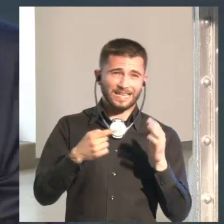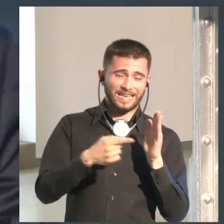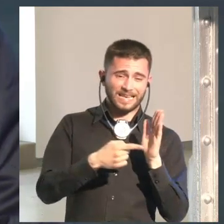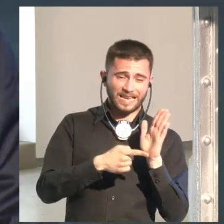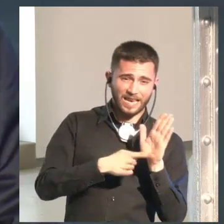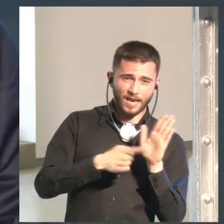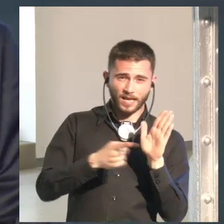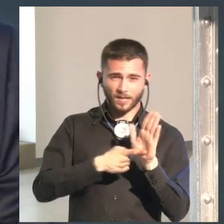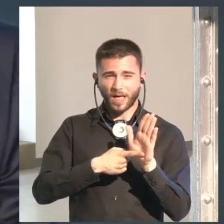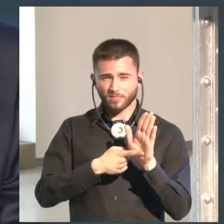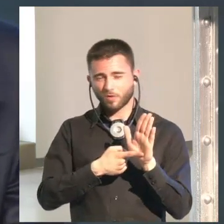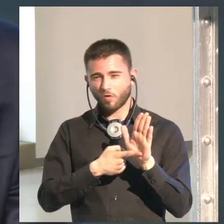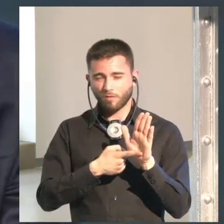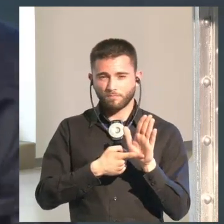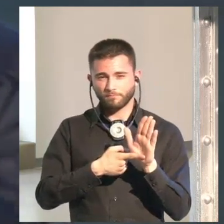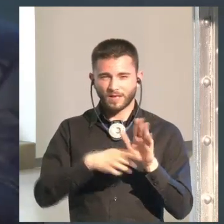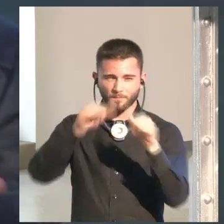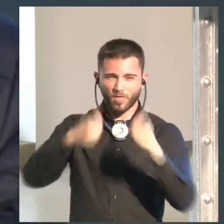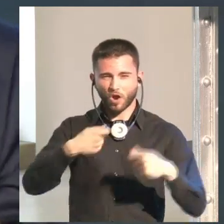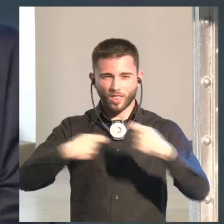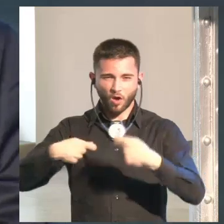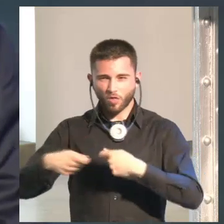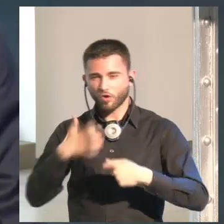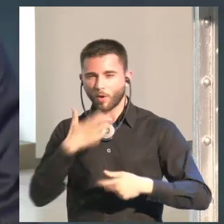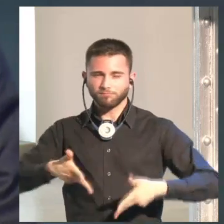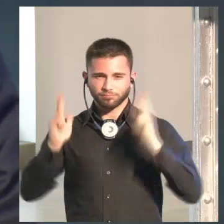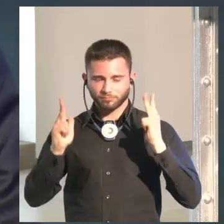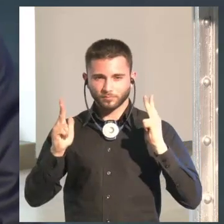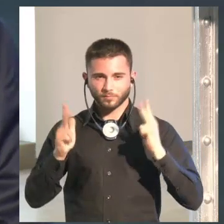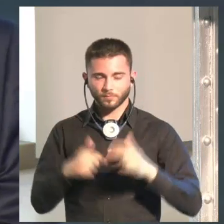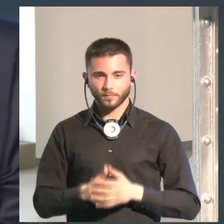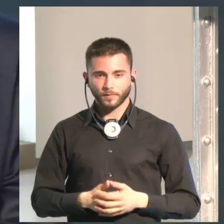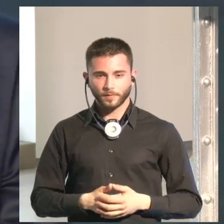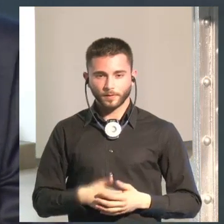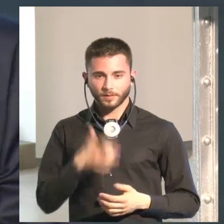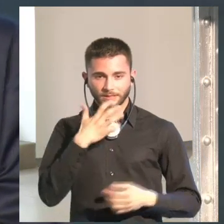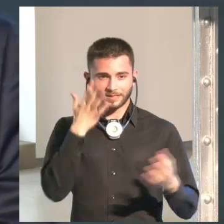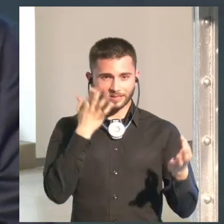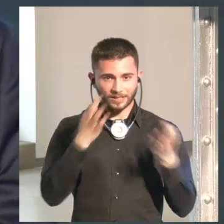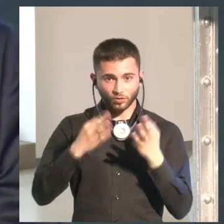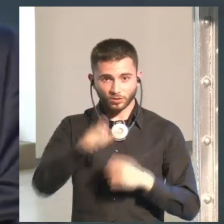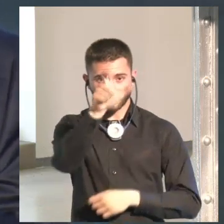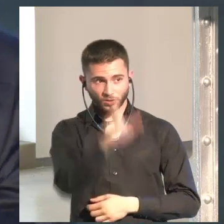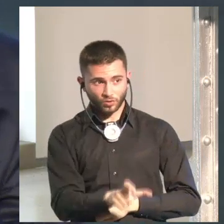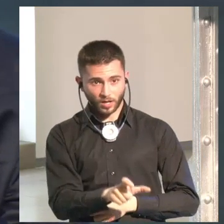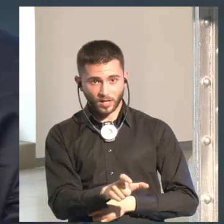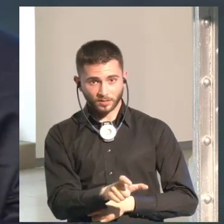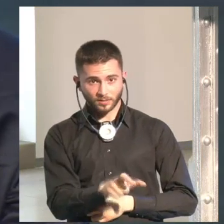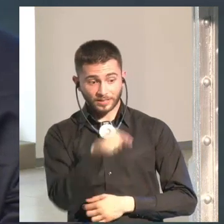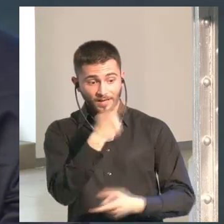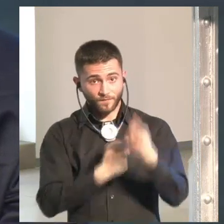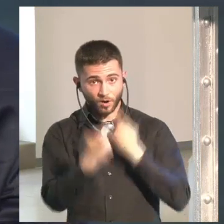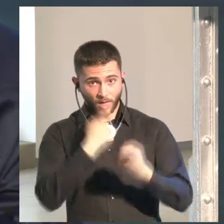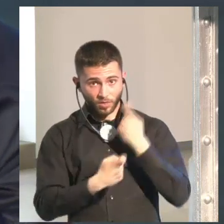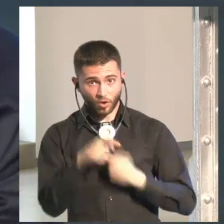ese uso, ese modelo de negocios y ese uso de datos de una persona. Y por lo tanto la persona, su